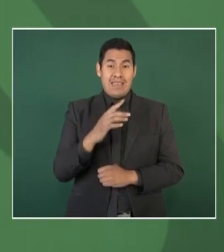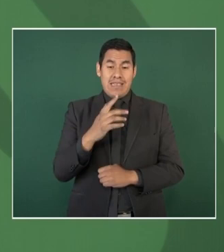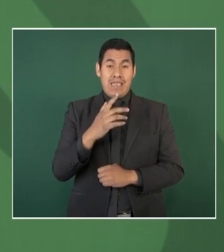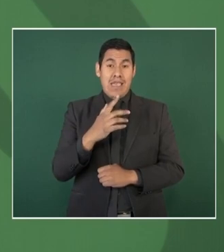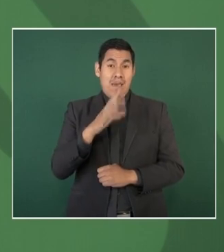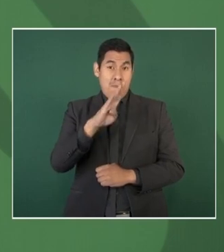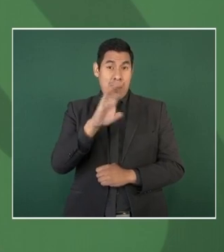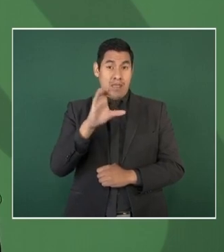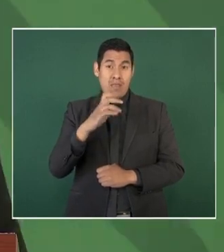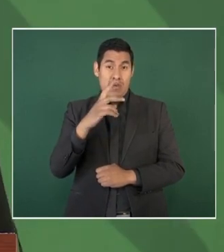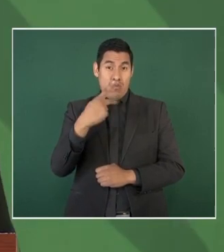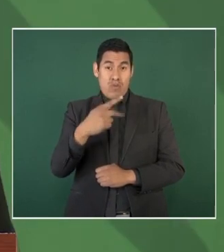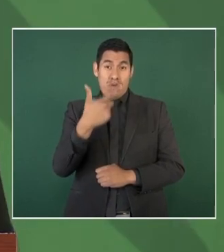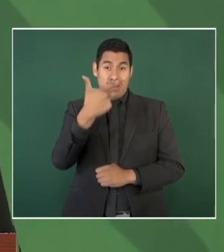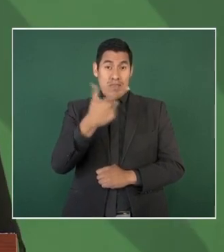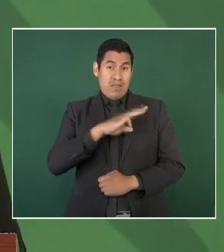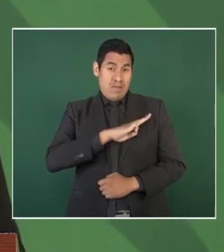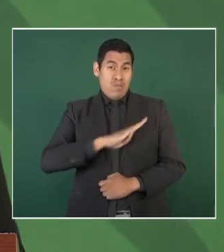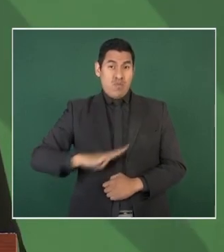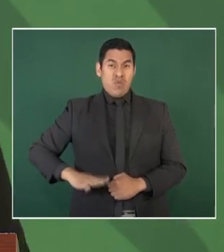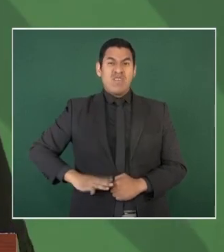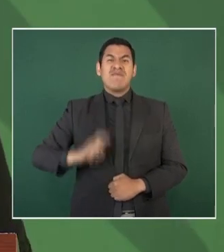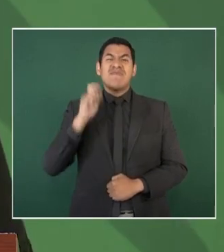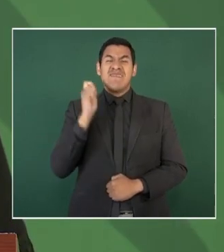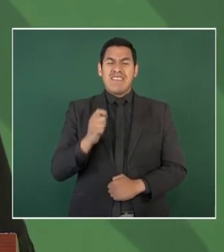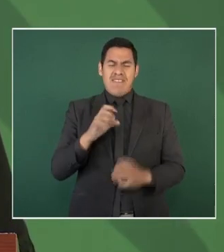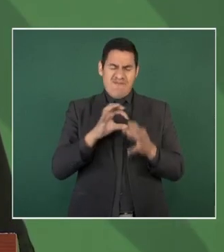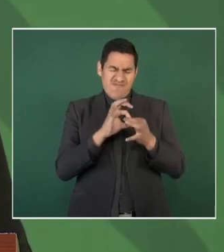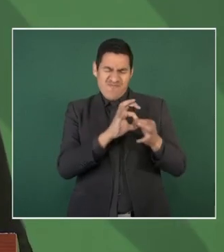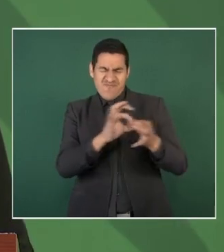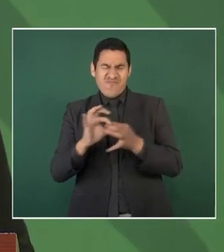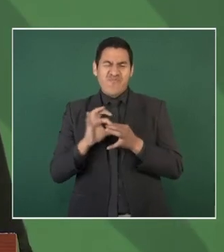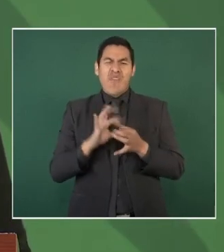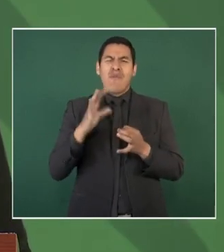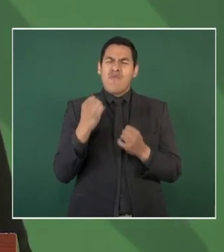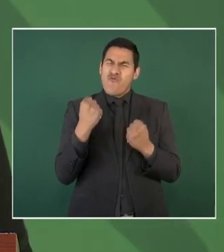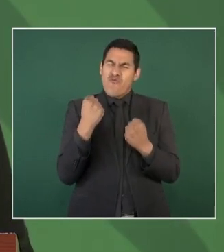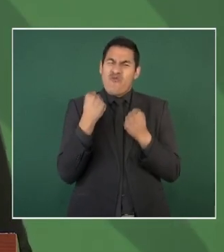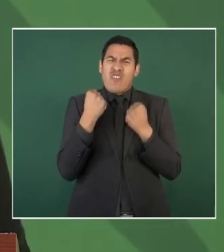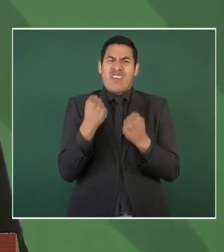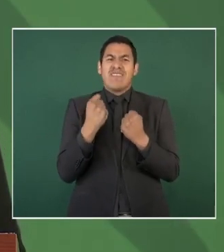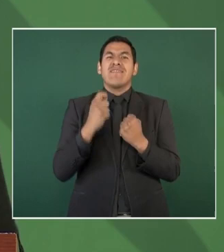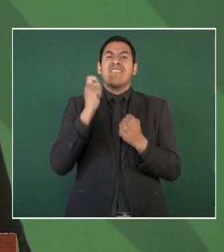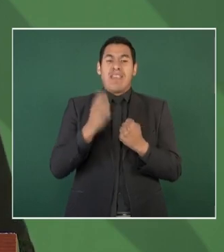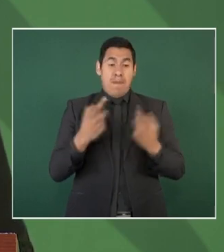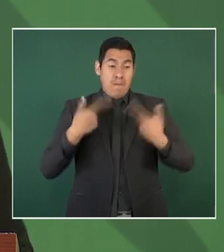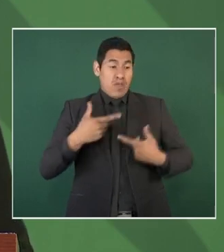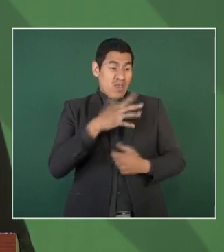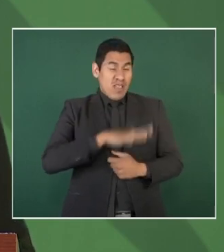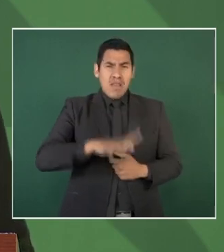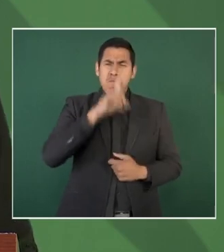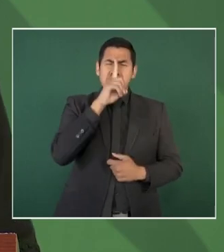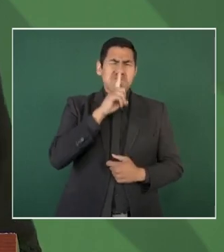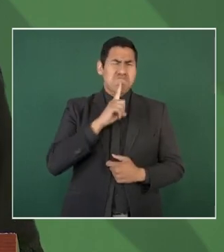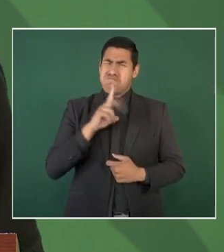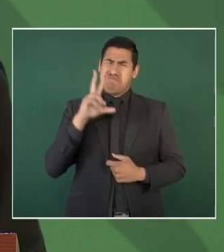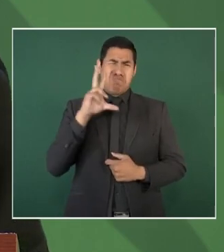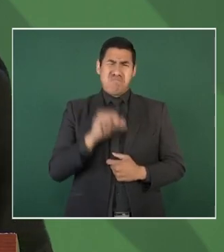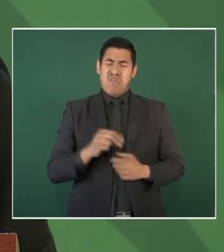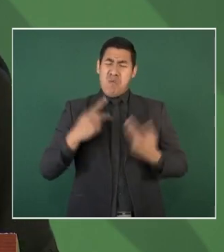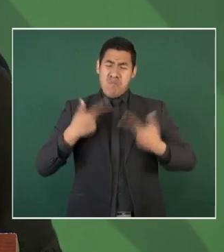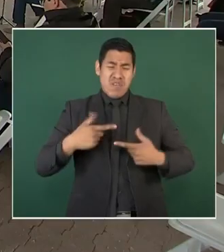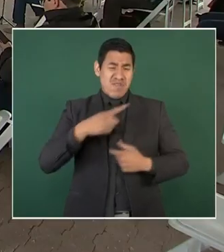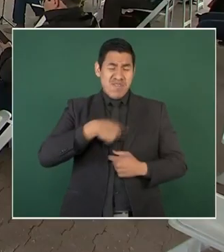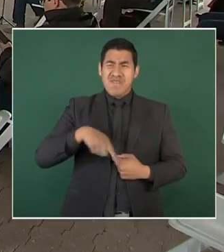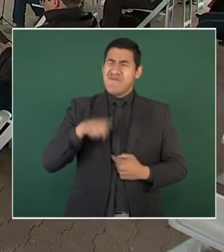Baja California somos una fuerza inquebrantable, porque el pueblo no miente, señor presidente, y el pueblo está con